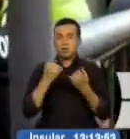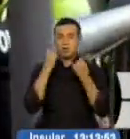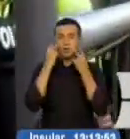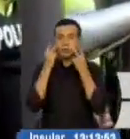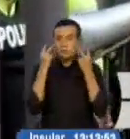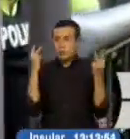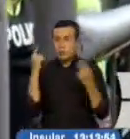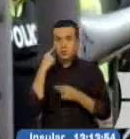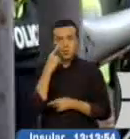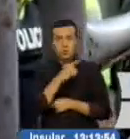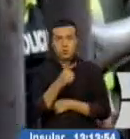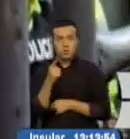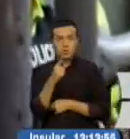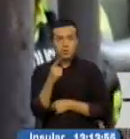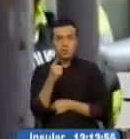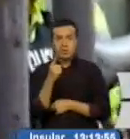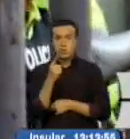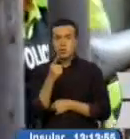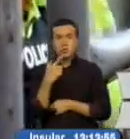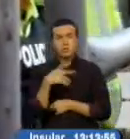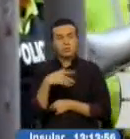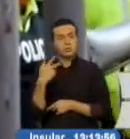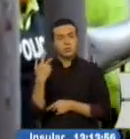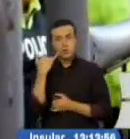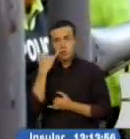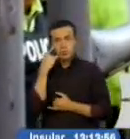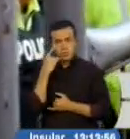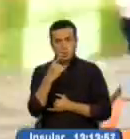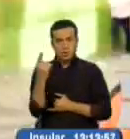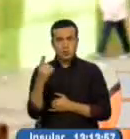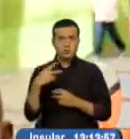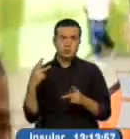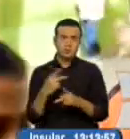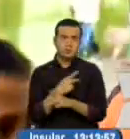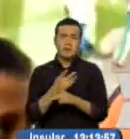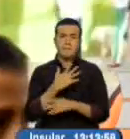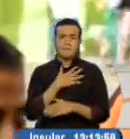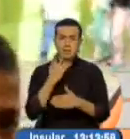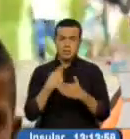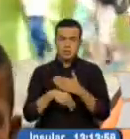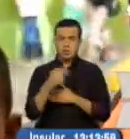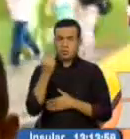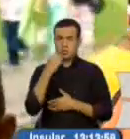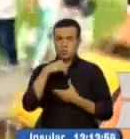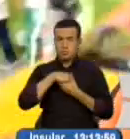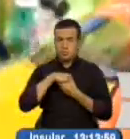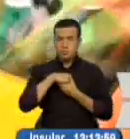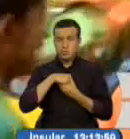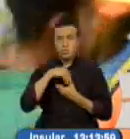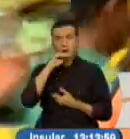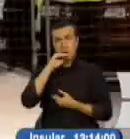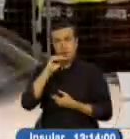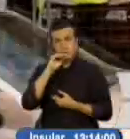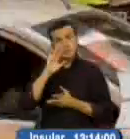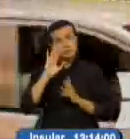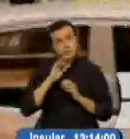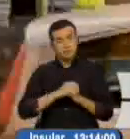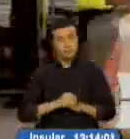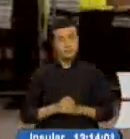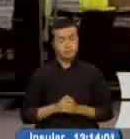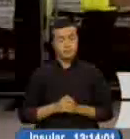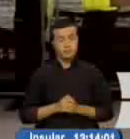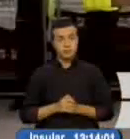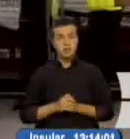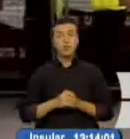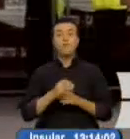los títulos de que están en liquidación forzosa. Recién me acabo de enterar. Mi hijo tiene un ahorro aquí, para ir a avisar también a la casa. Funcionarios